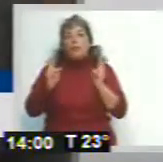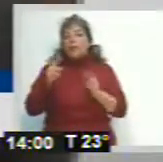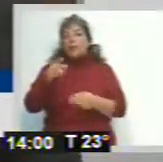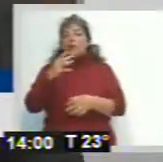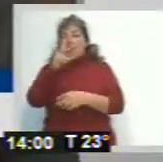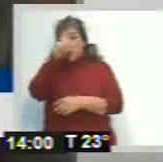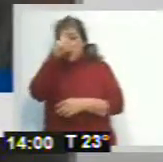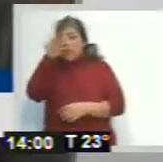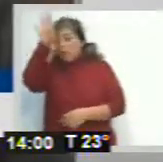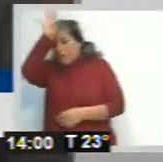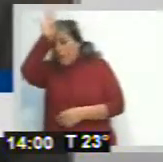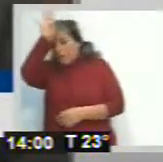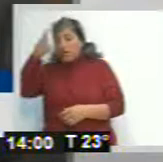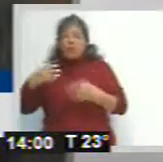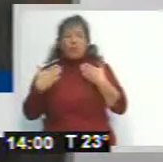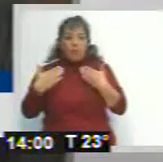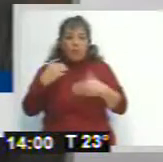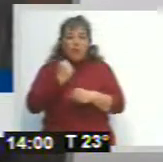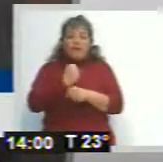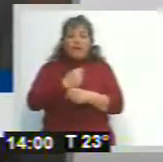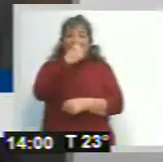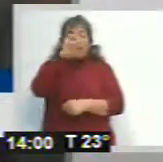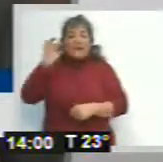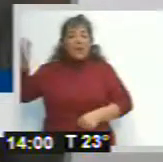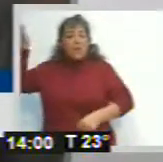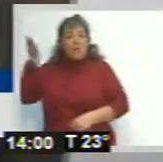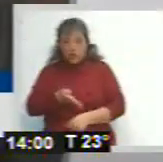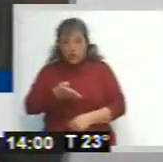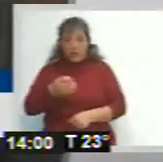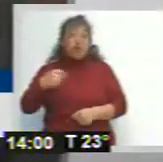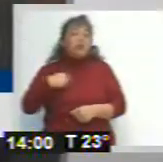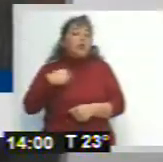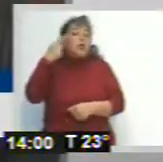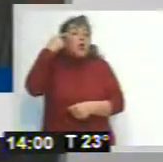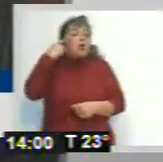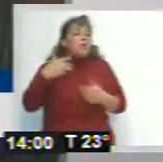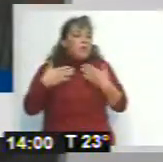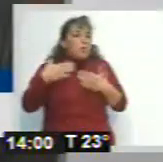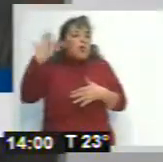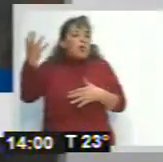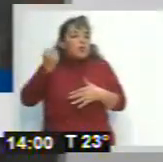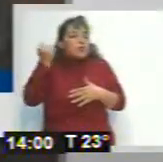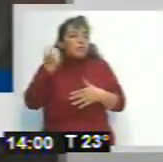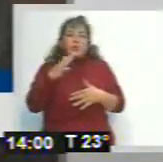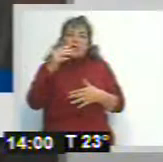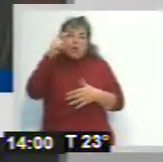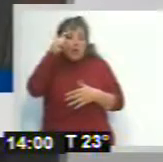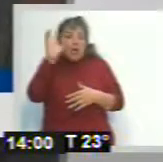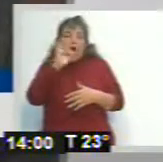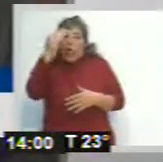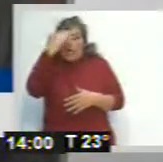funcionando en su capacidad operativa al 100% en realidad calculo que la vamos a lograr en aproximadamente 10 15 días